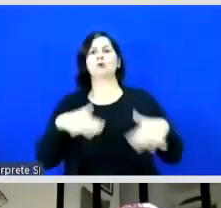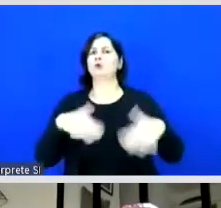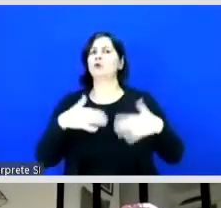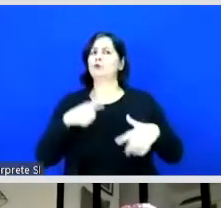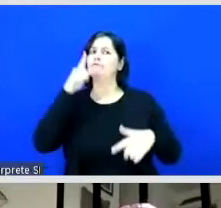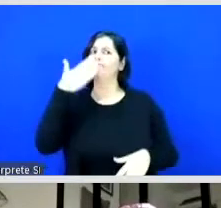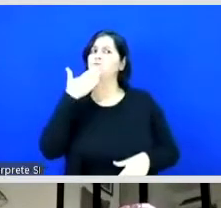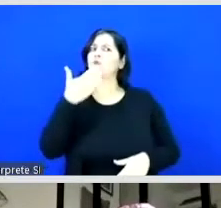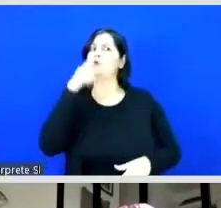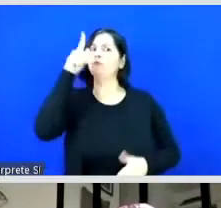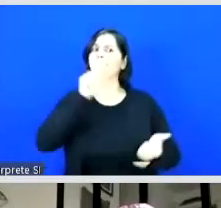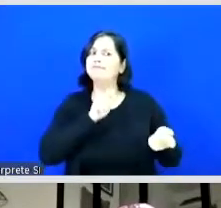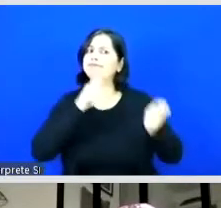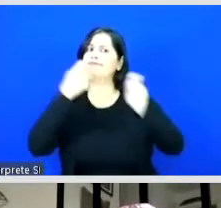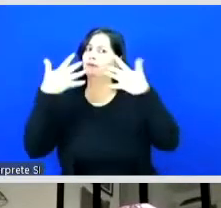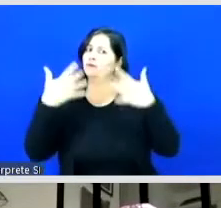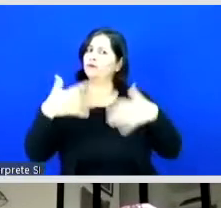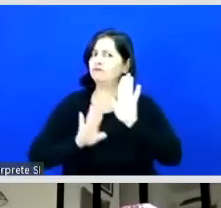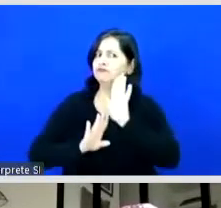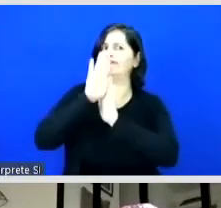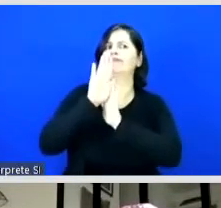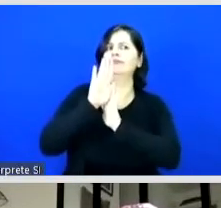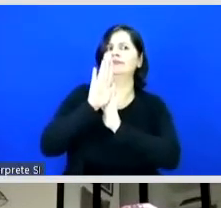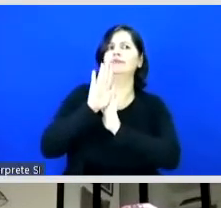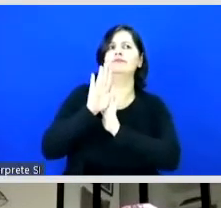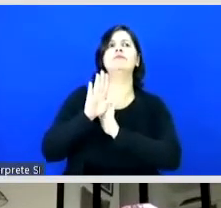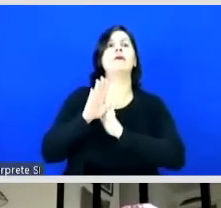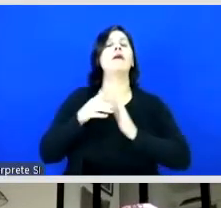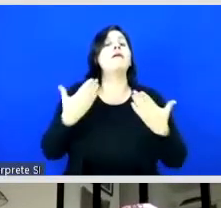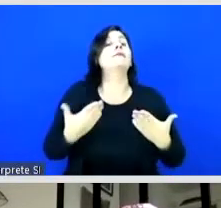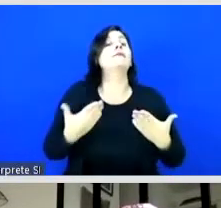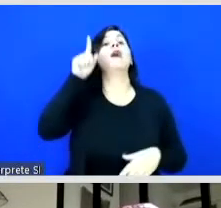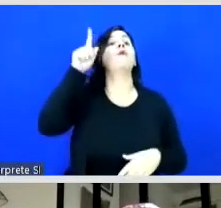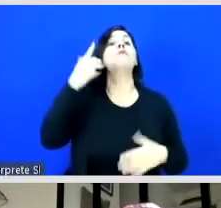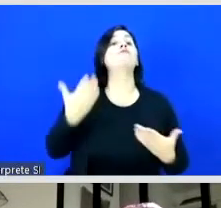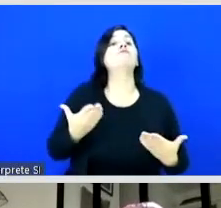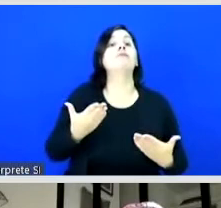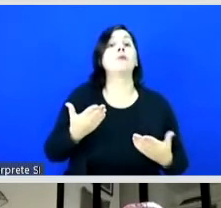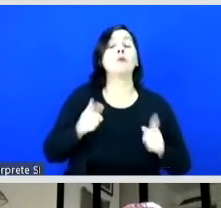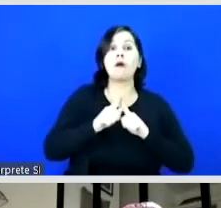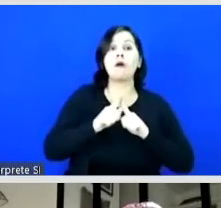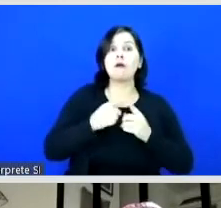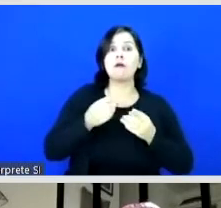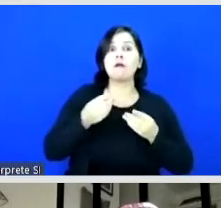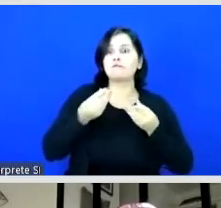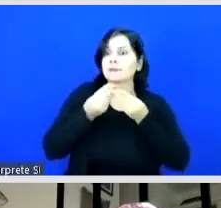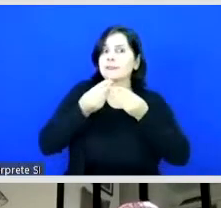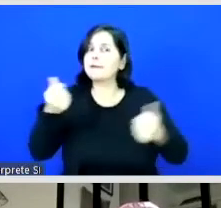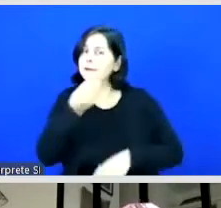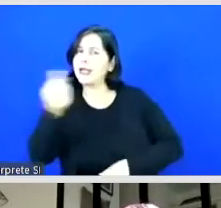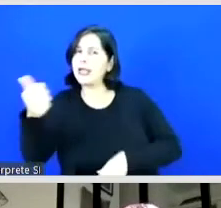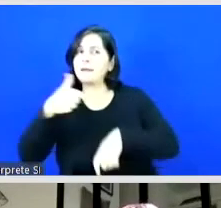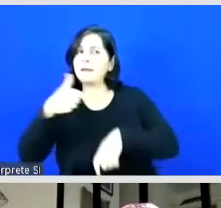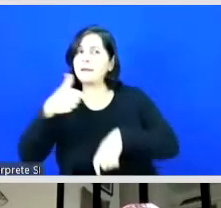ver los resultados con la velocidad que necesitamos. Yo fui a Beijing siendo una joven